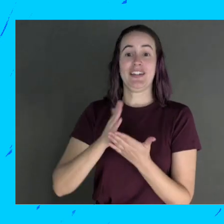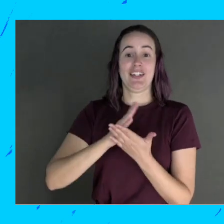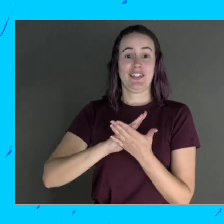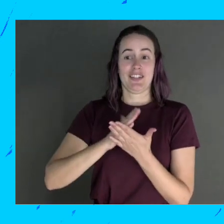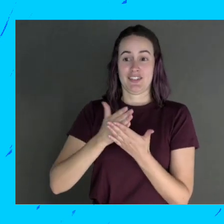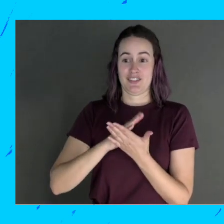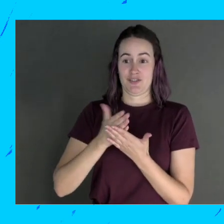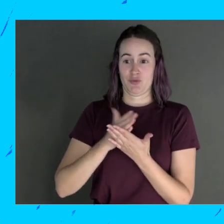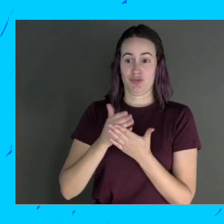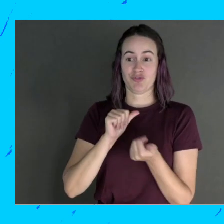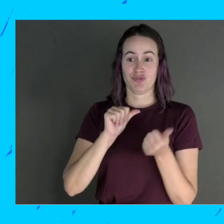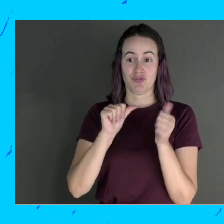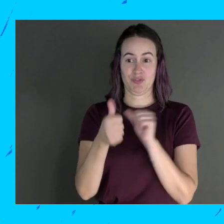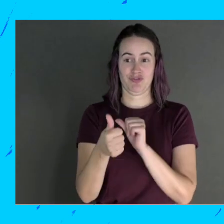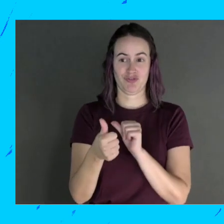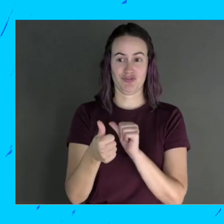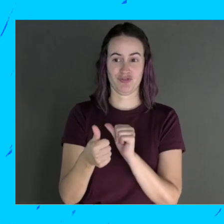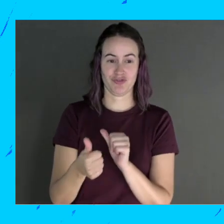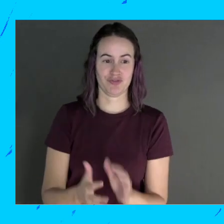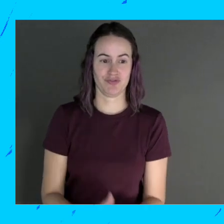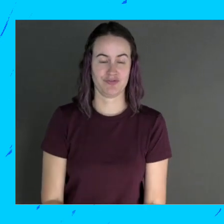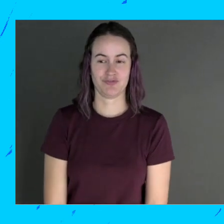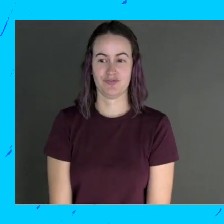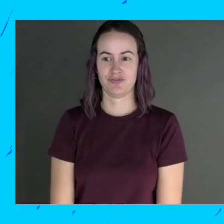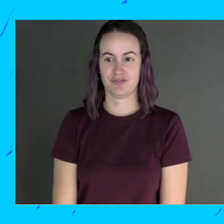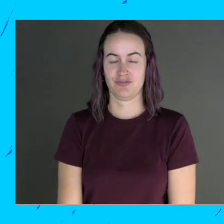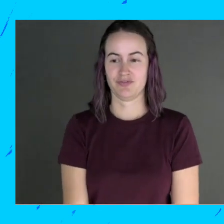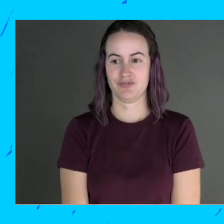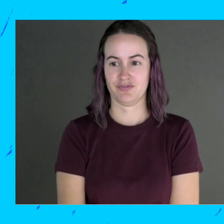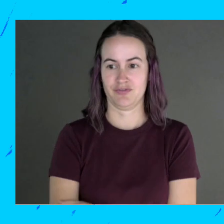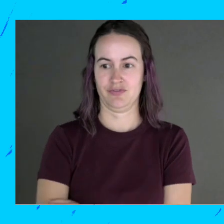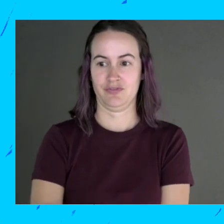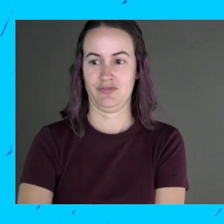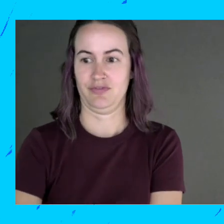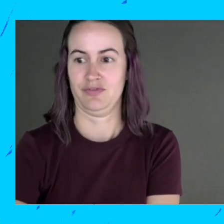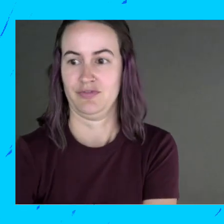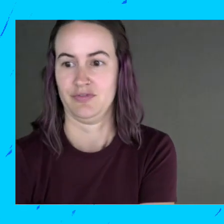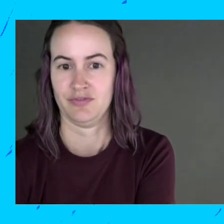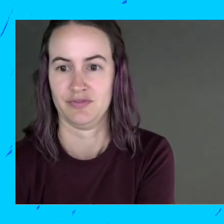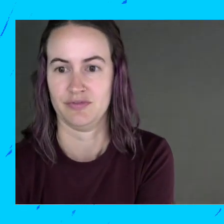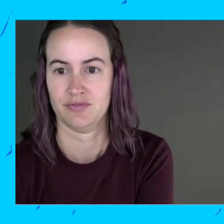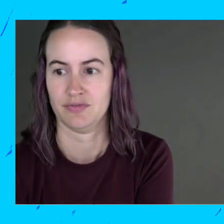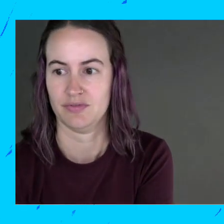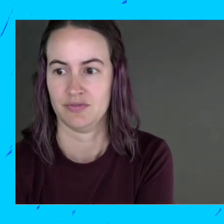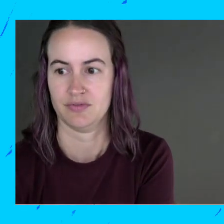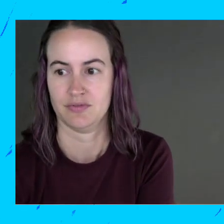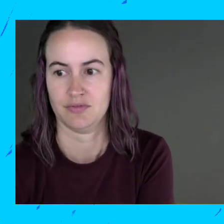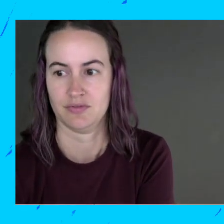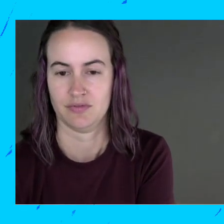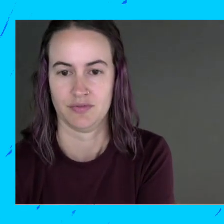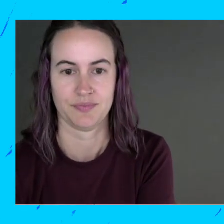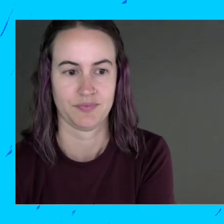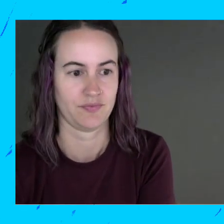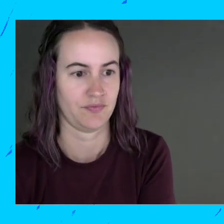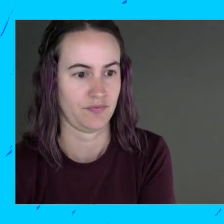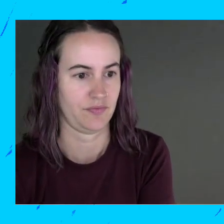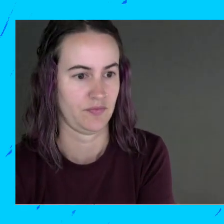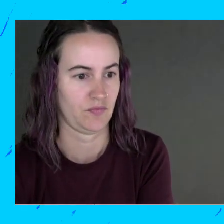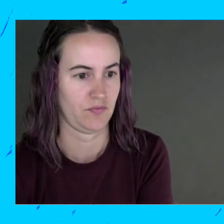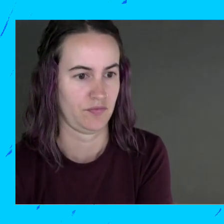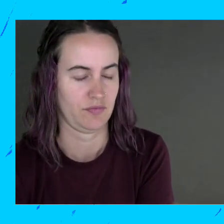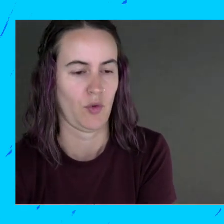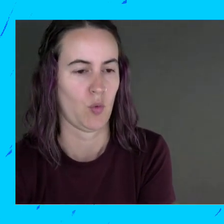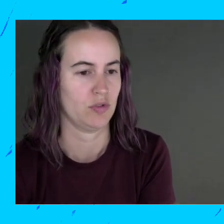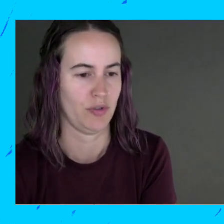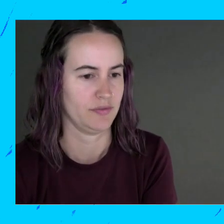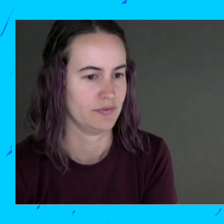los aliados de la ONU que participaron del panel de hoy y por el compromiso continuo para el bienestar de los adolescentes.